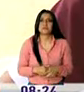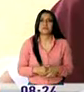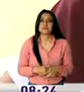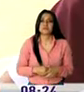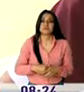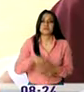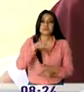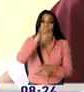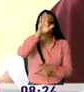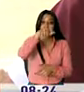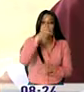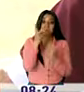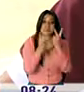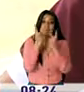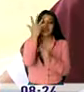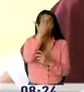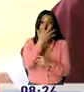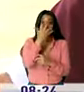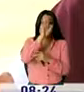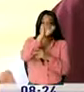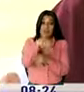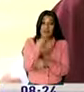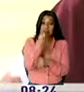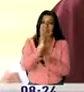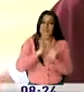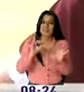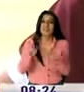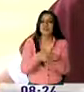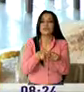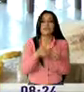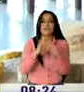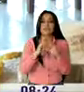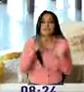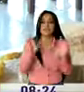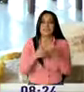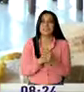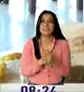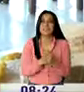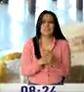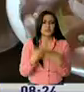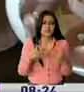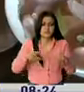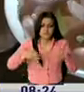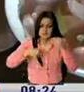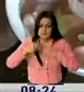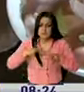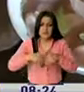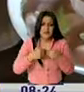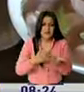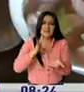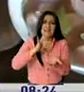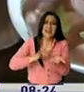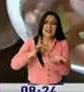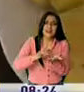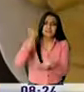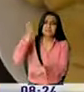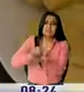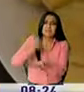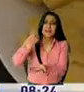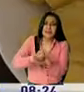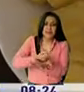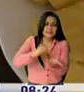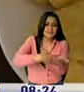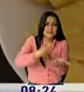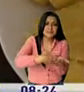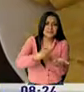y no llega a sedicangre, es como que no conozca Esmeralda. No sabíamos por dónde comenzar. Arroz, patacones, ceviche de camarón y